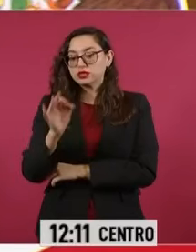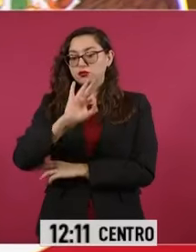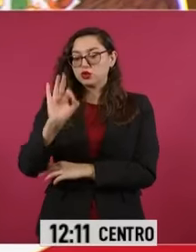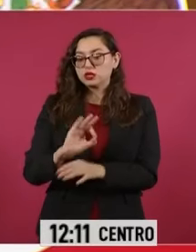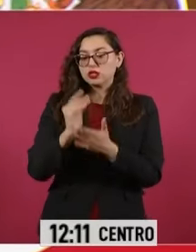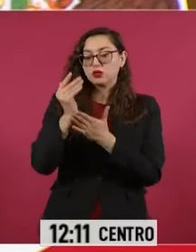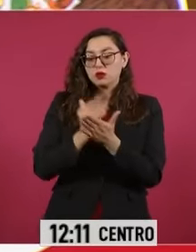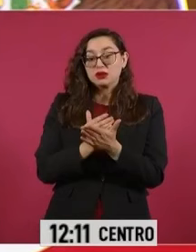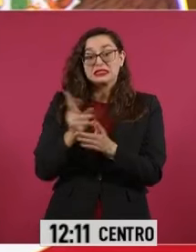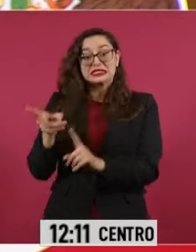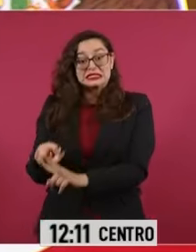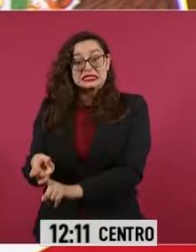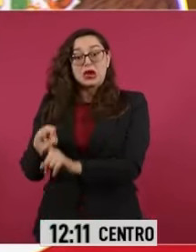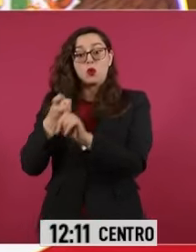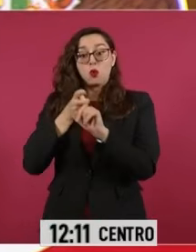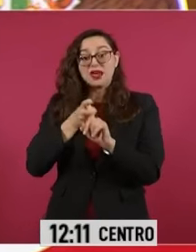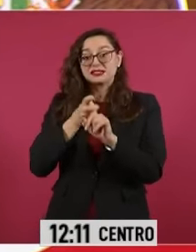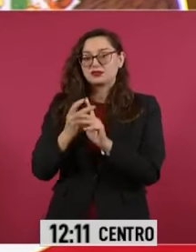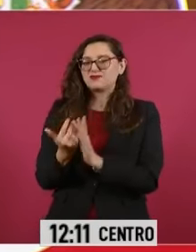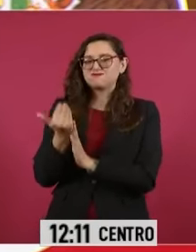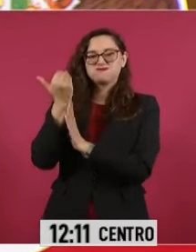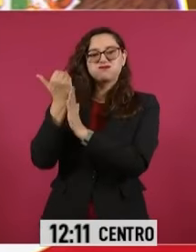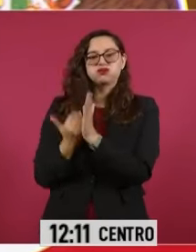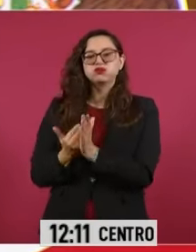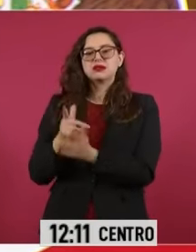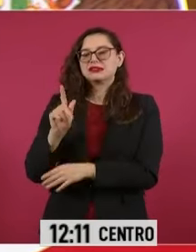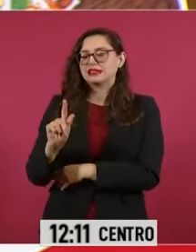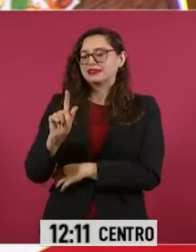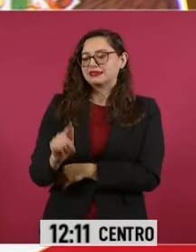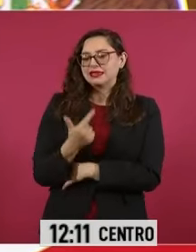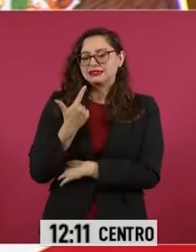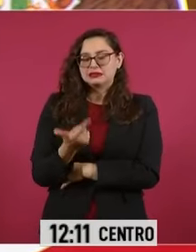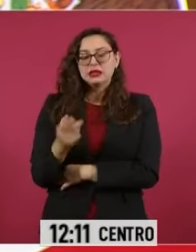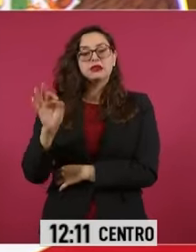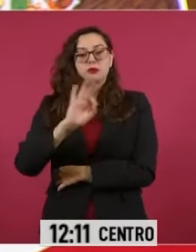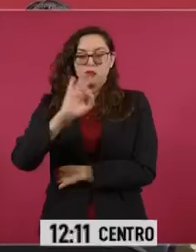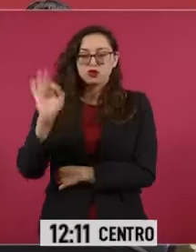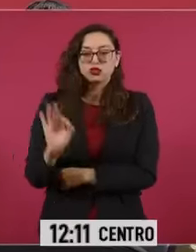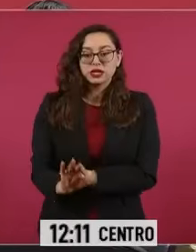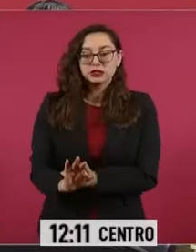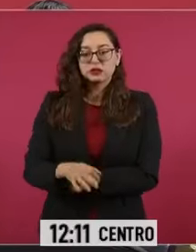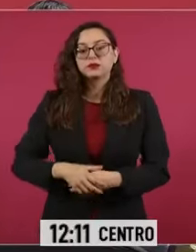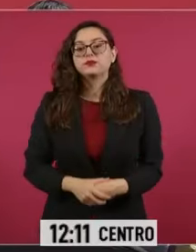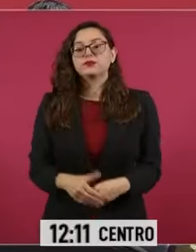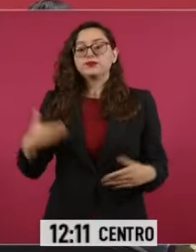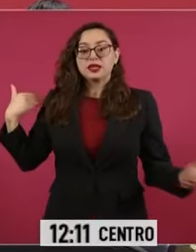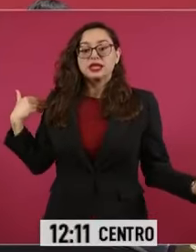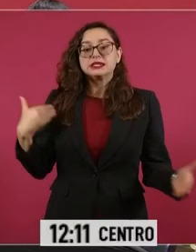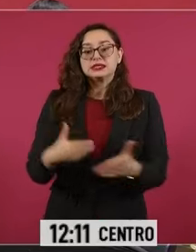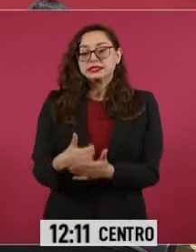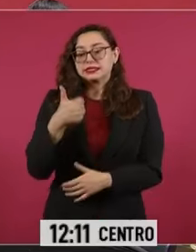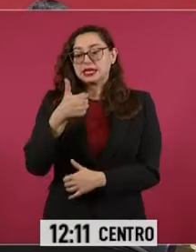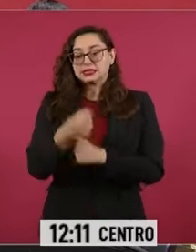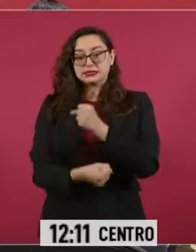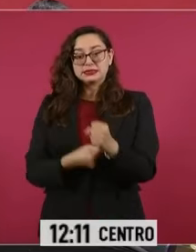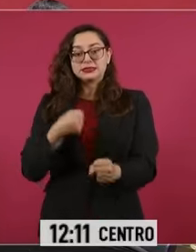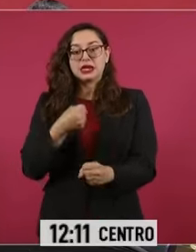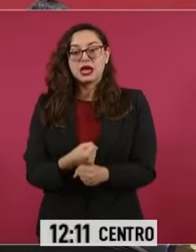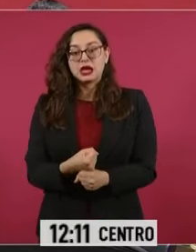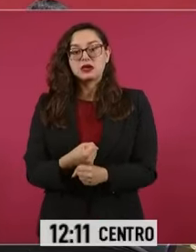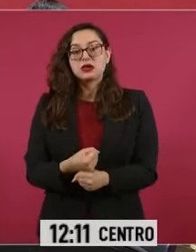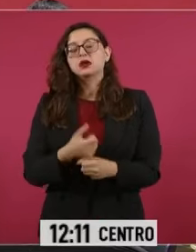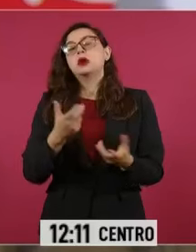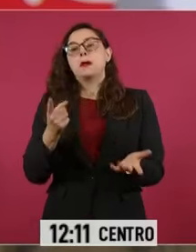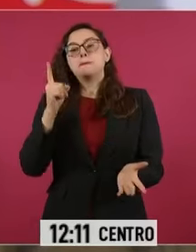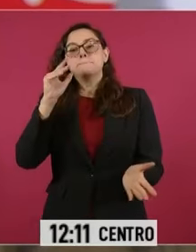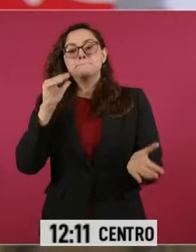48.6% y el secuestro se redujo en 77%. Durante el sexenio se ha mantenido un promedio